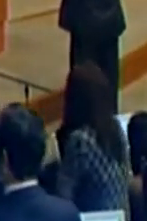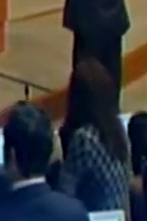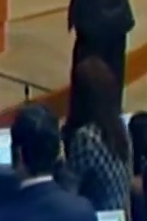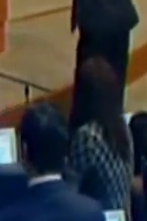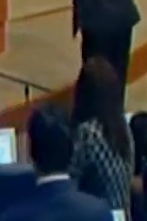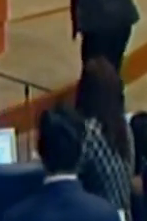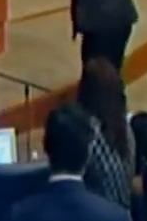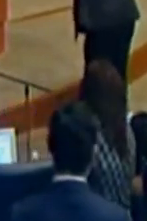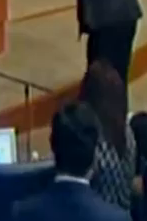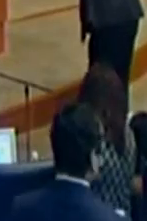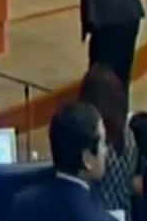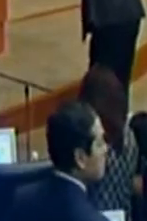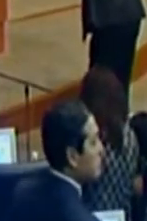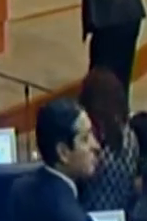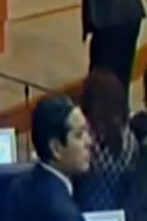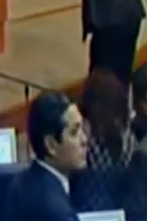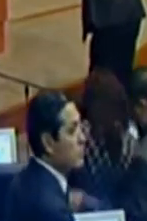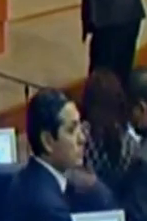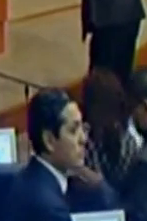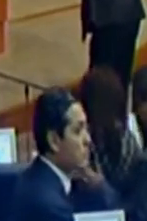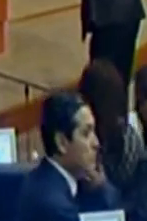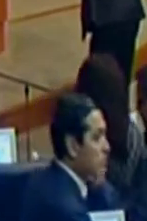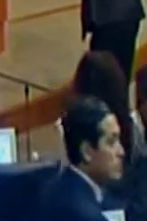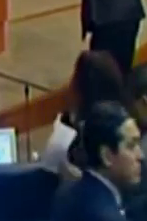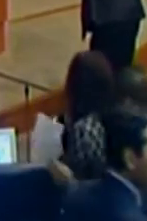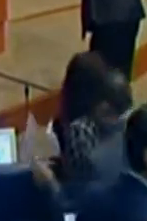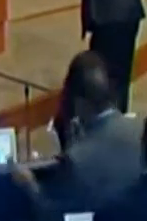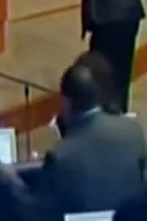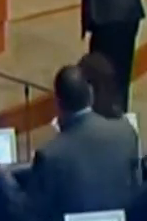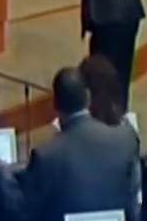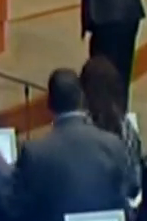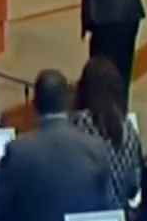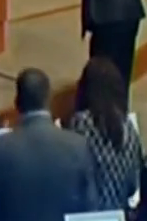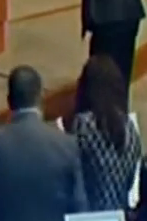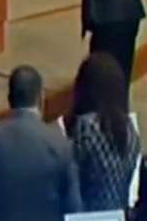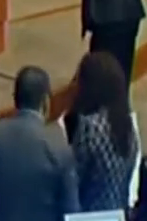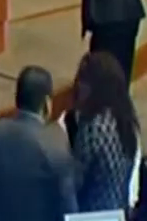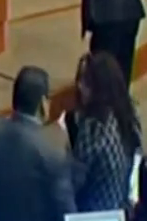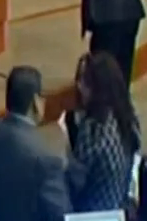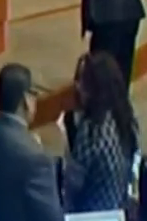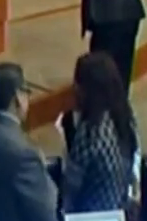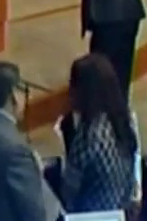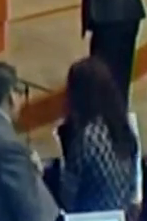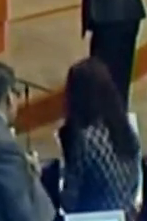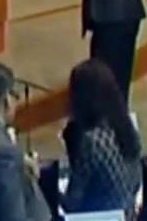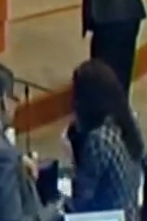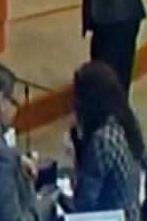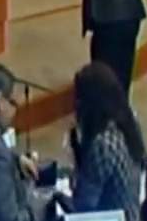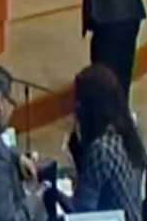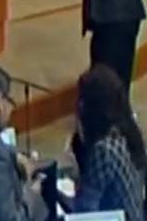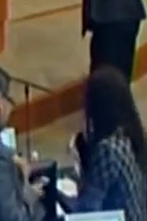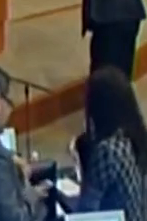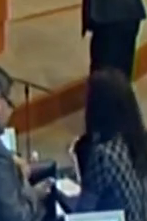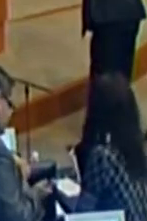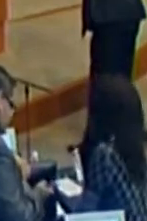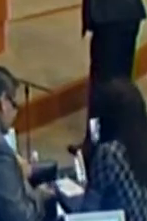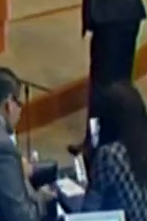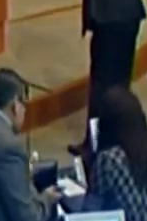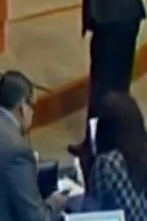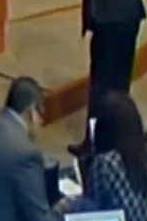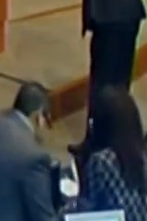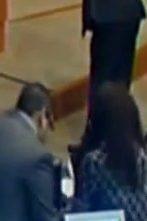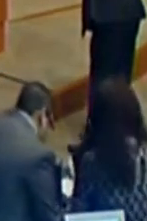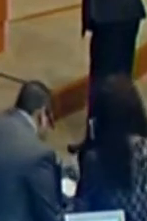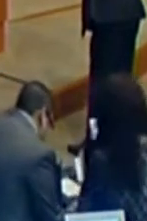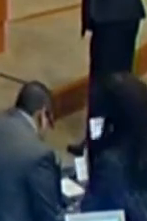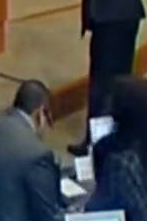Con su venia, señor presidente, compañeras y compañeros senadores. El día de hoy, a nombre propio y de los senadores Ivonne